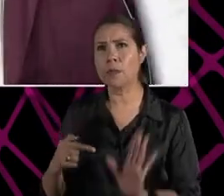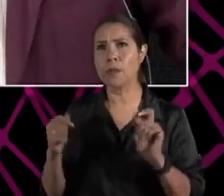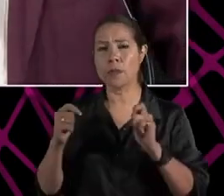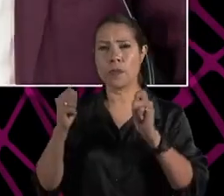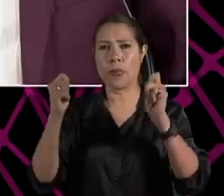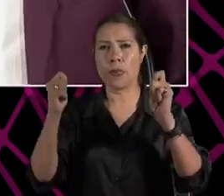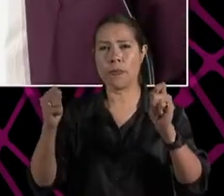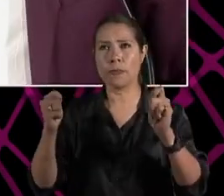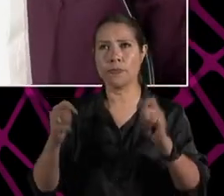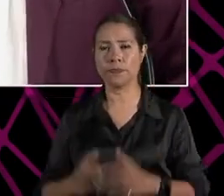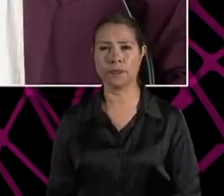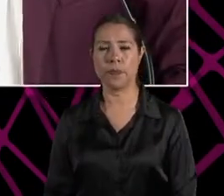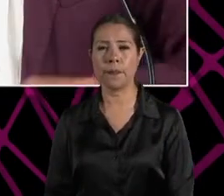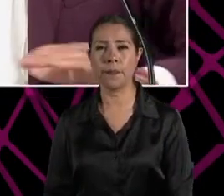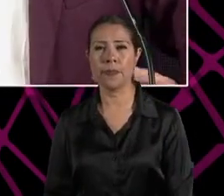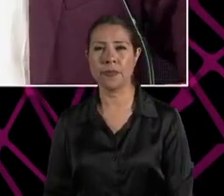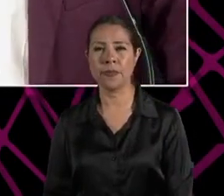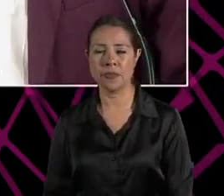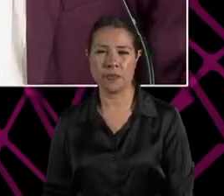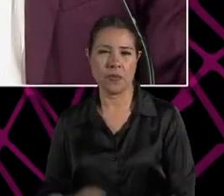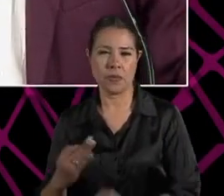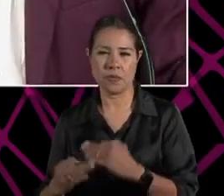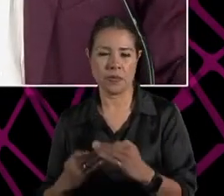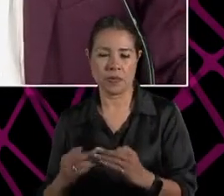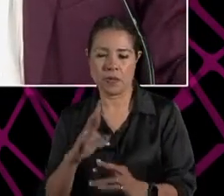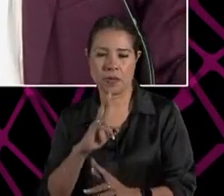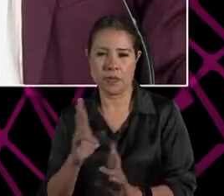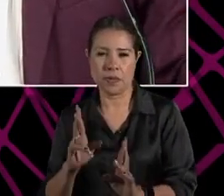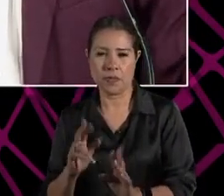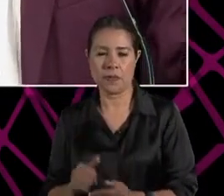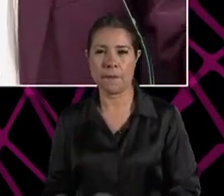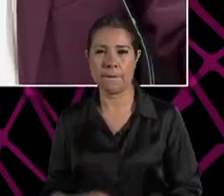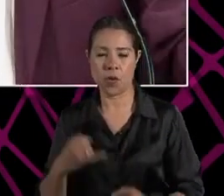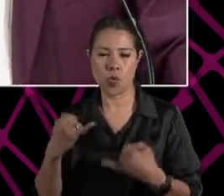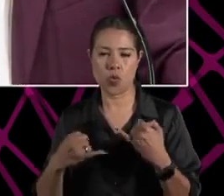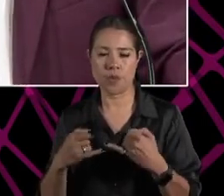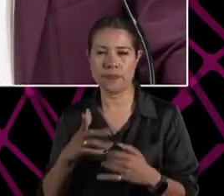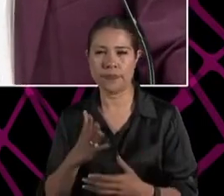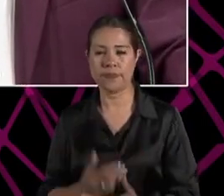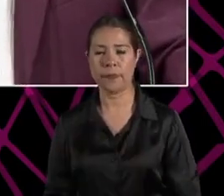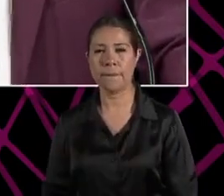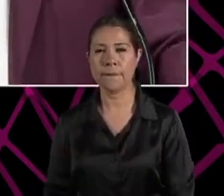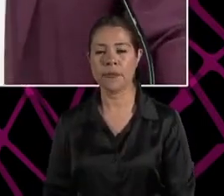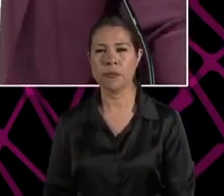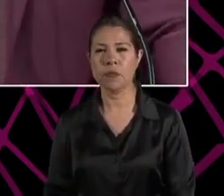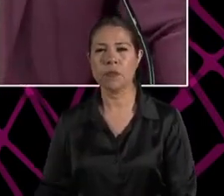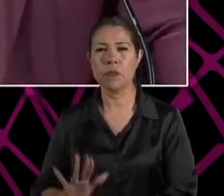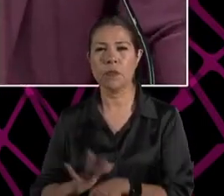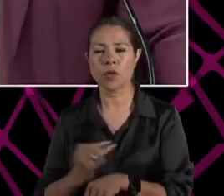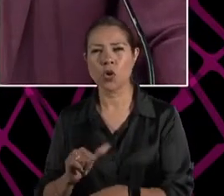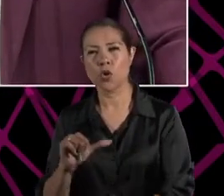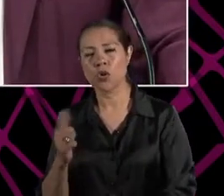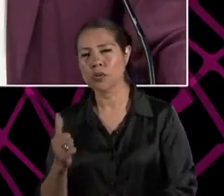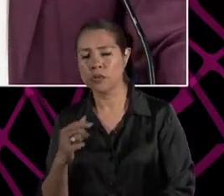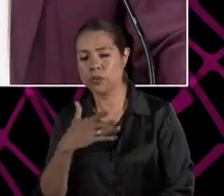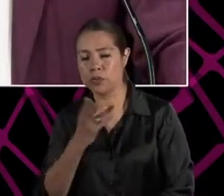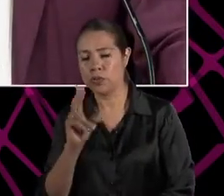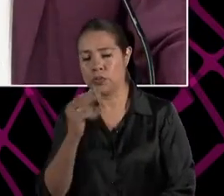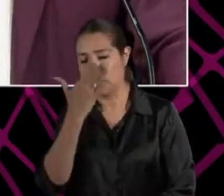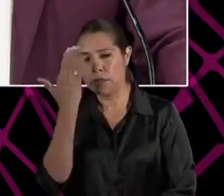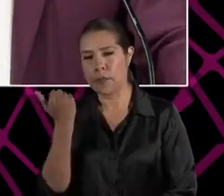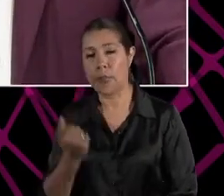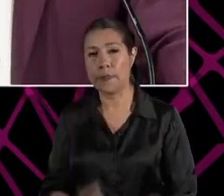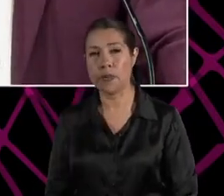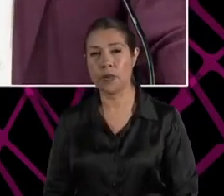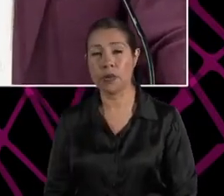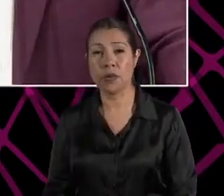tuit. Aparte de todas las resoluciones judiciales en este caso, porque en otros no los hay.